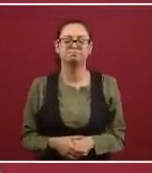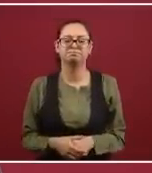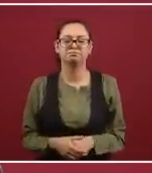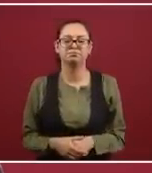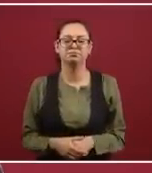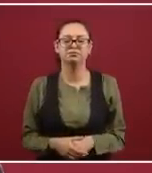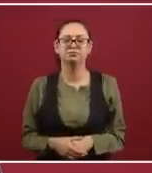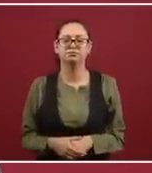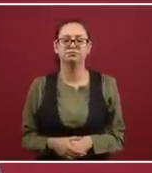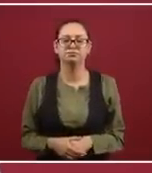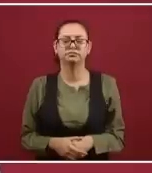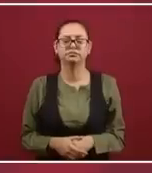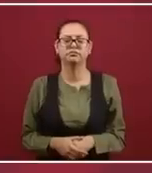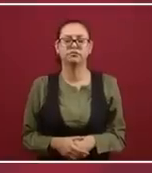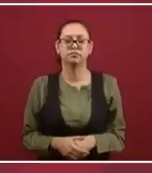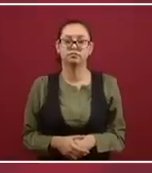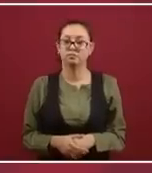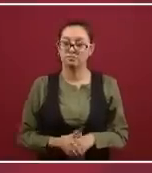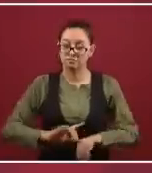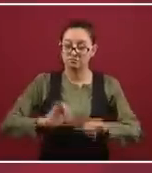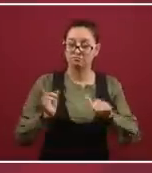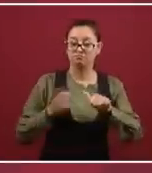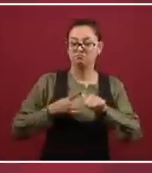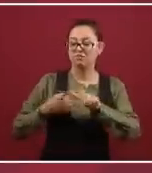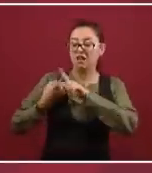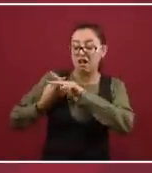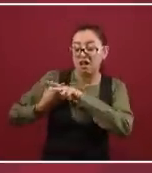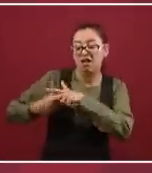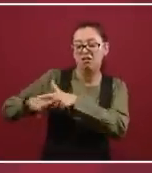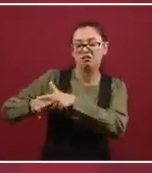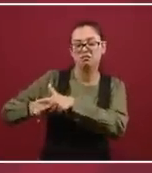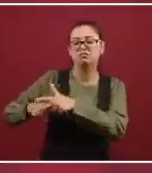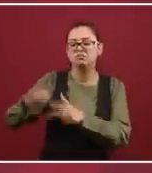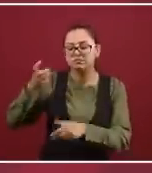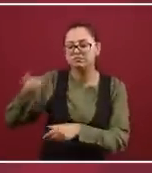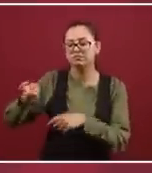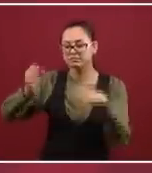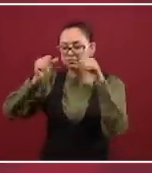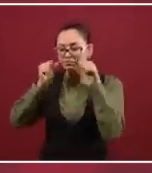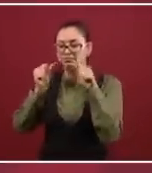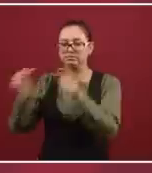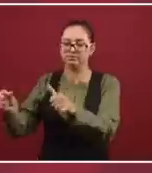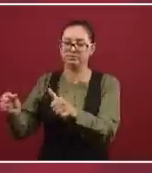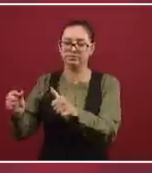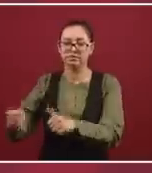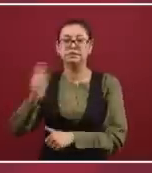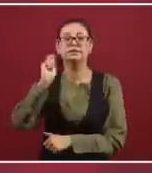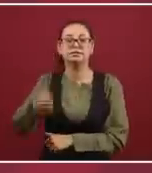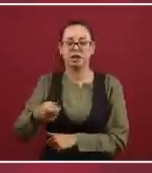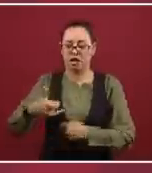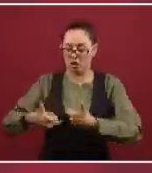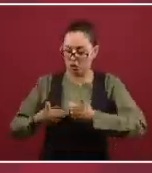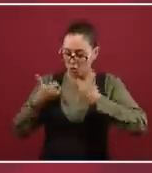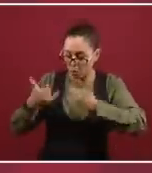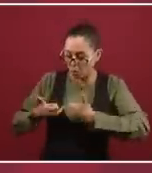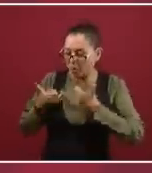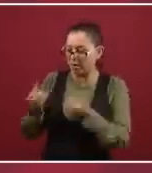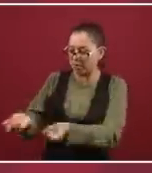se atienden las causas, es decir, si se atiende a los jóvenes, si tienen